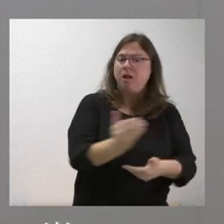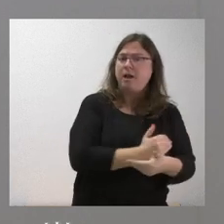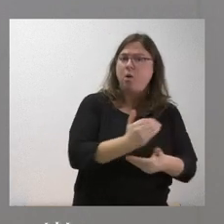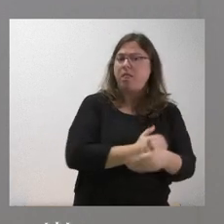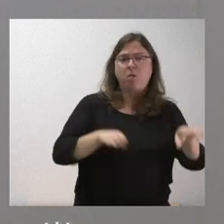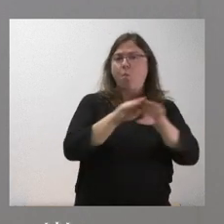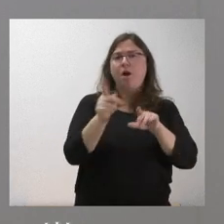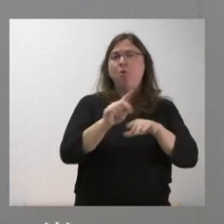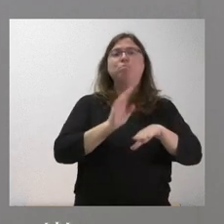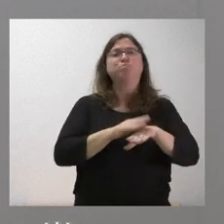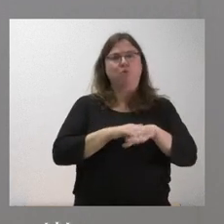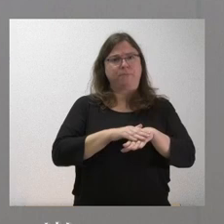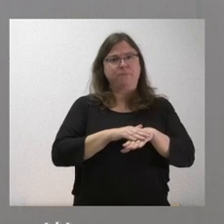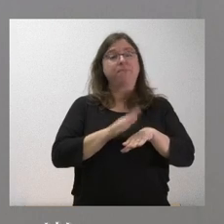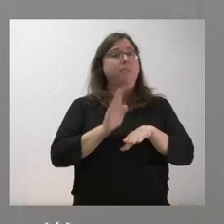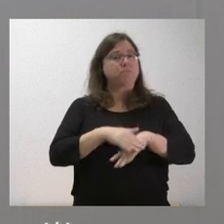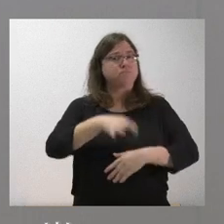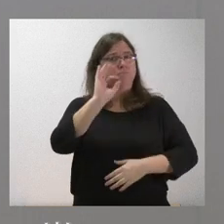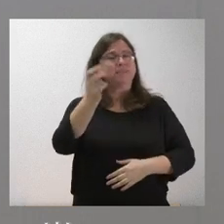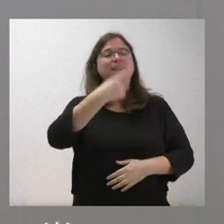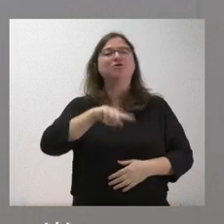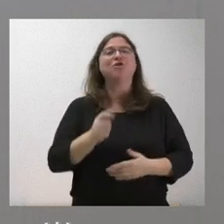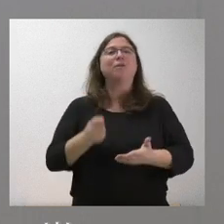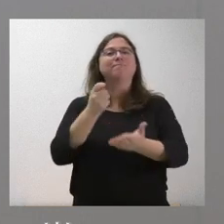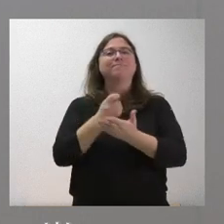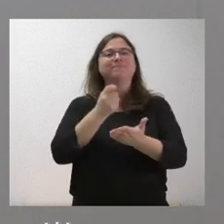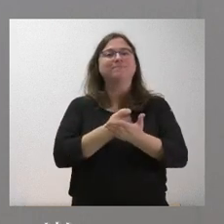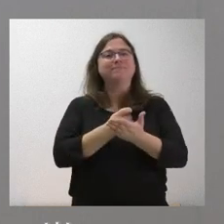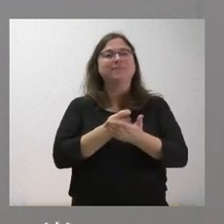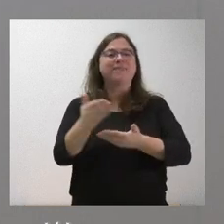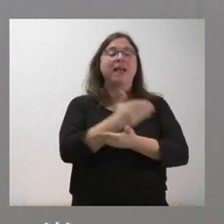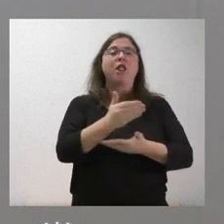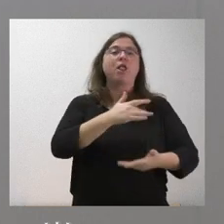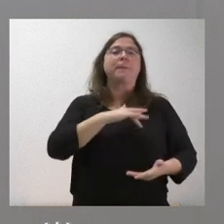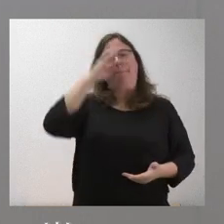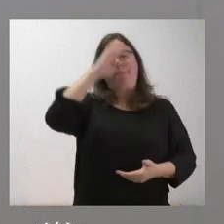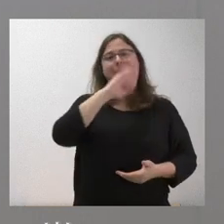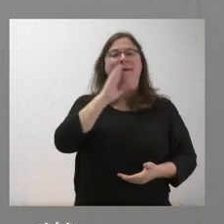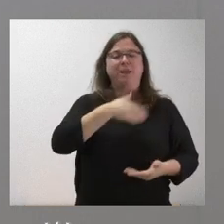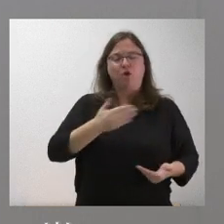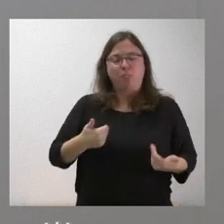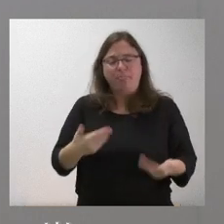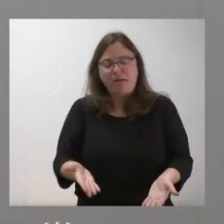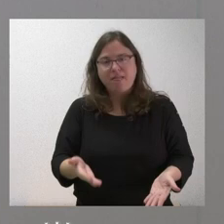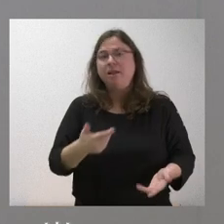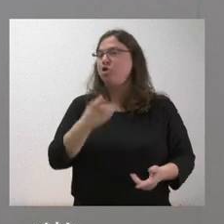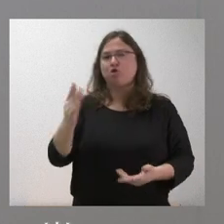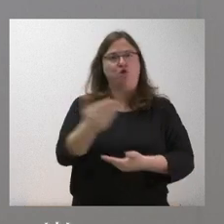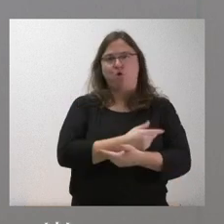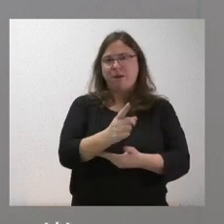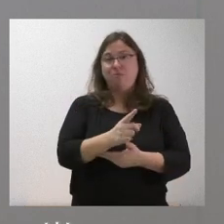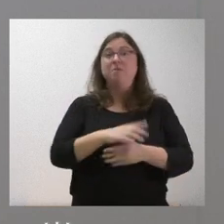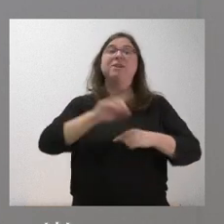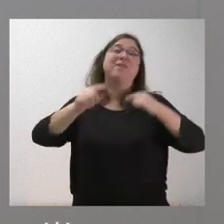Por qué Porque es verdad que no cobramos por las donaciones de padres e hijos o de abuelos a nietos pero es verdad que